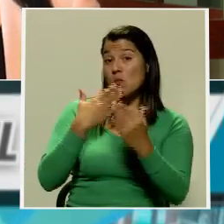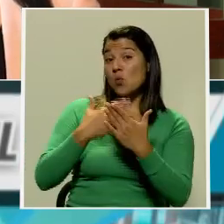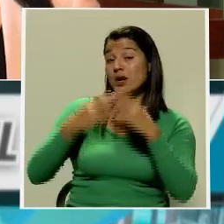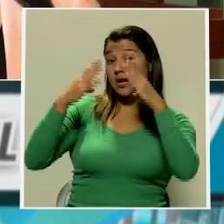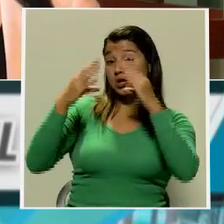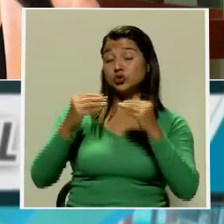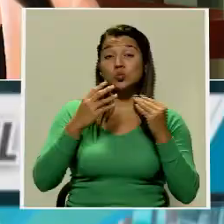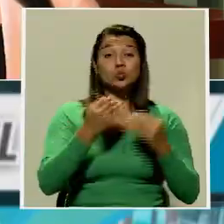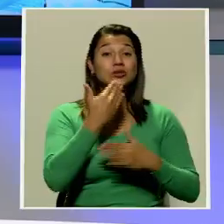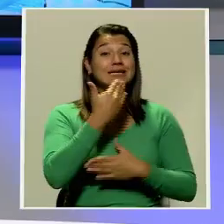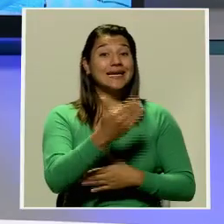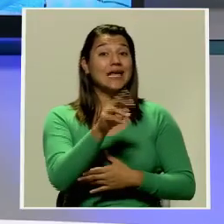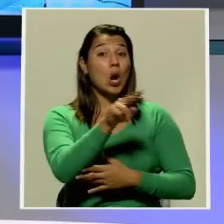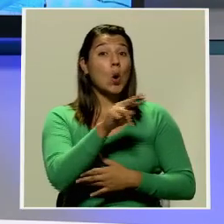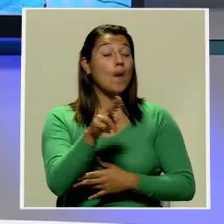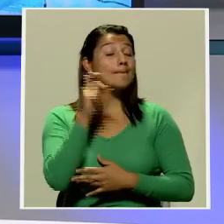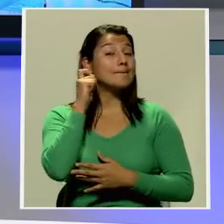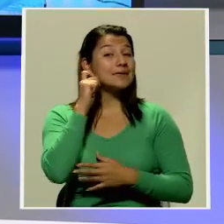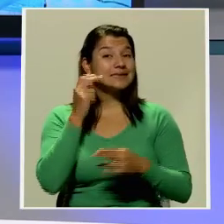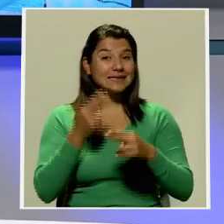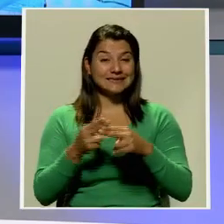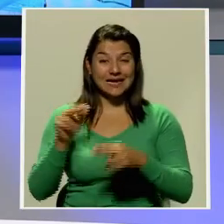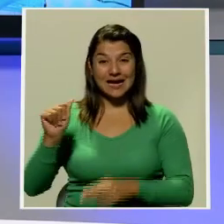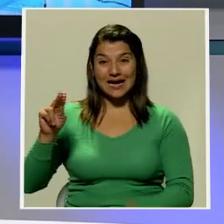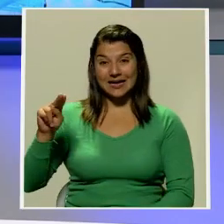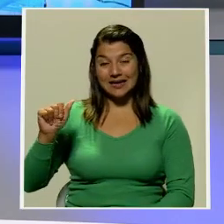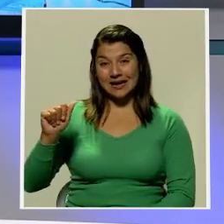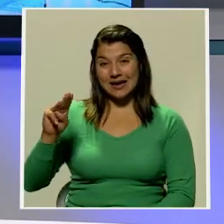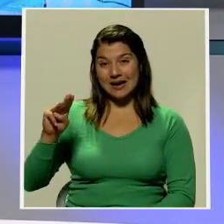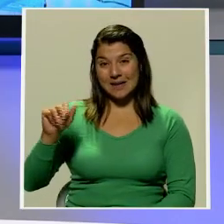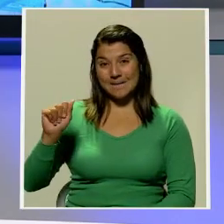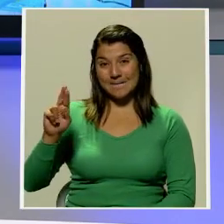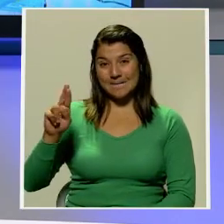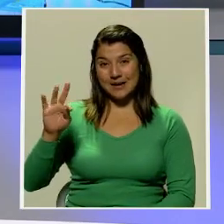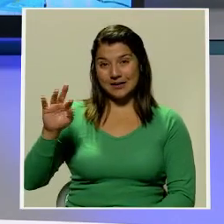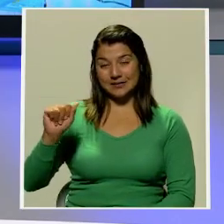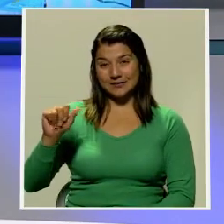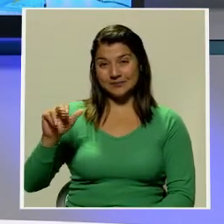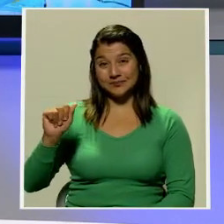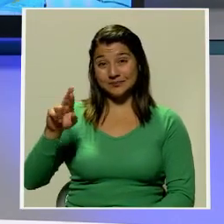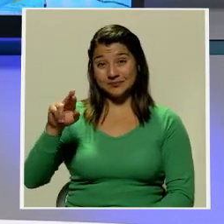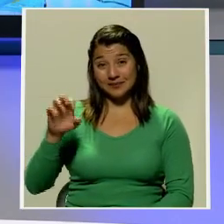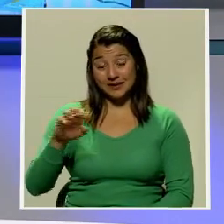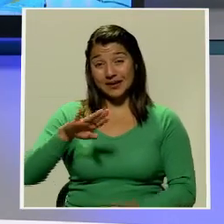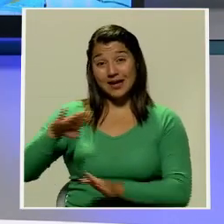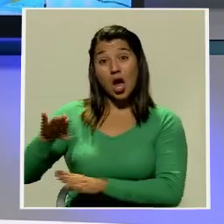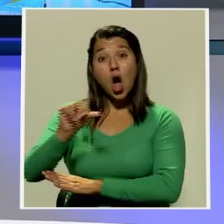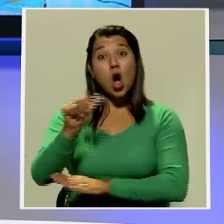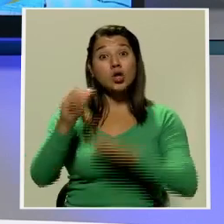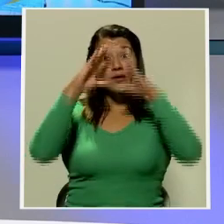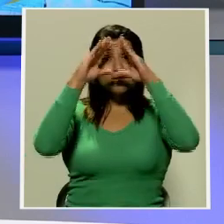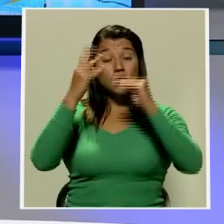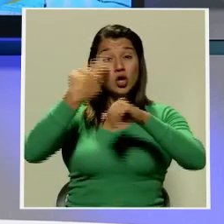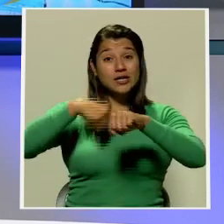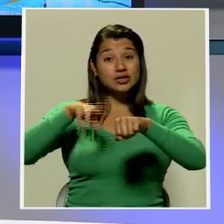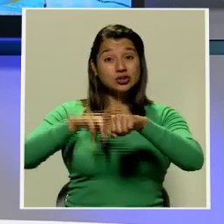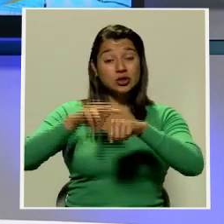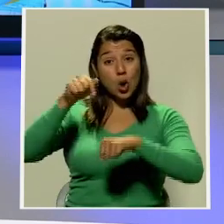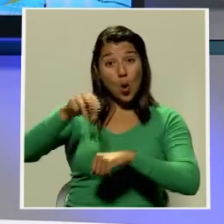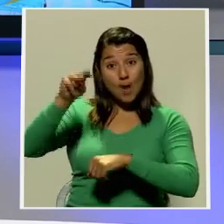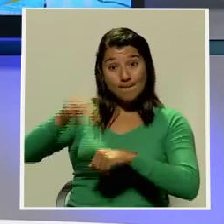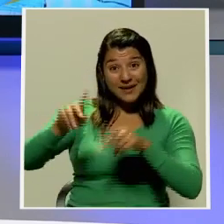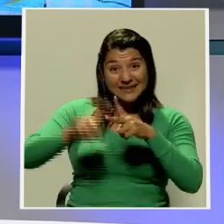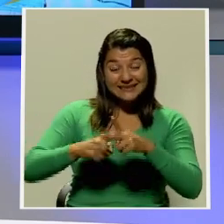Muchas gracias a nuestra compañera Ana Marta Arce. Y en otras noticias nacionales, este martes inició la